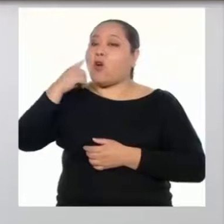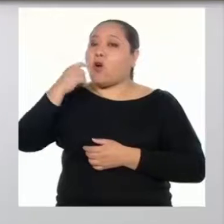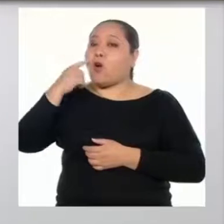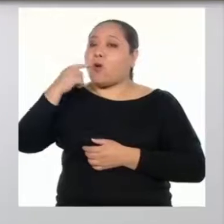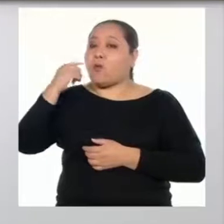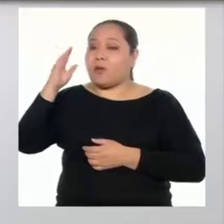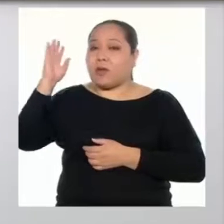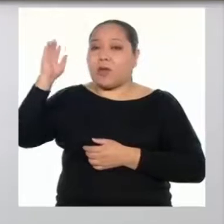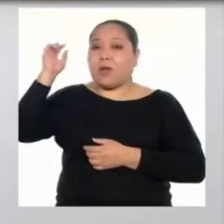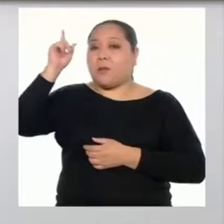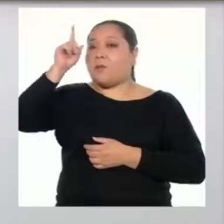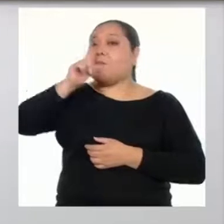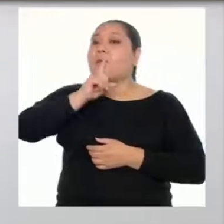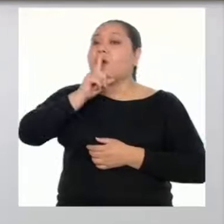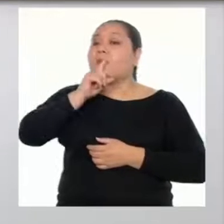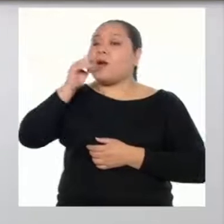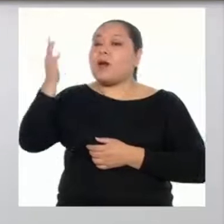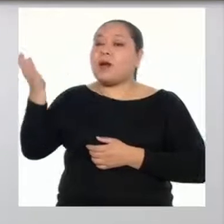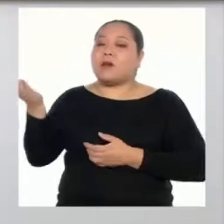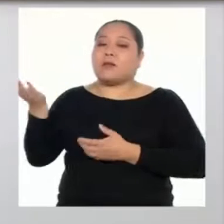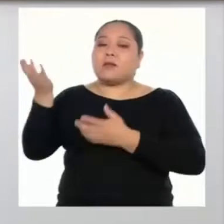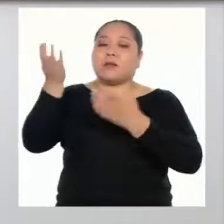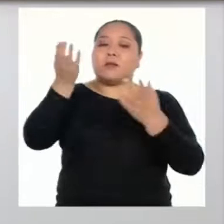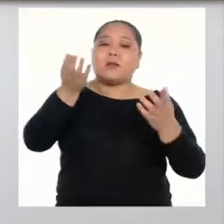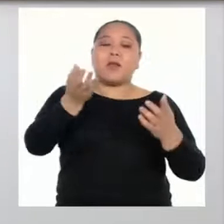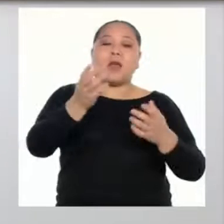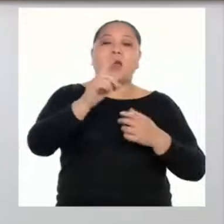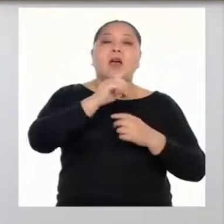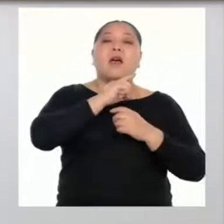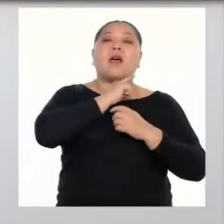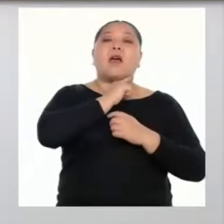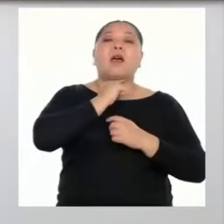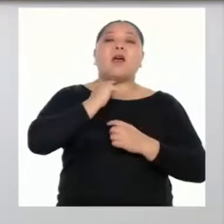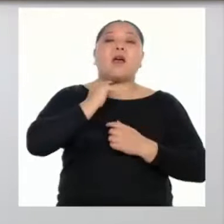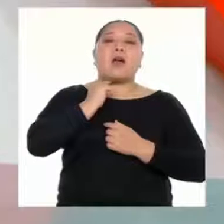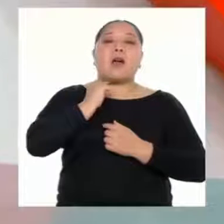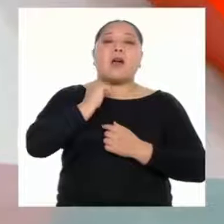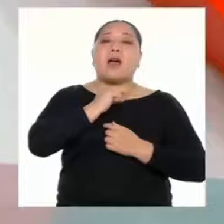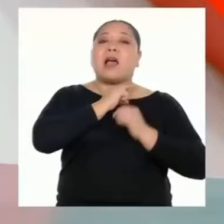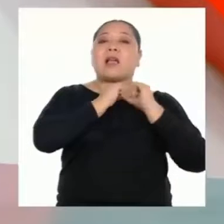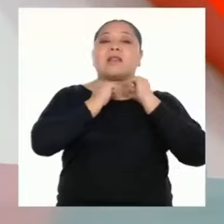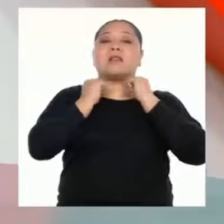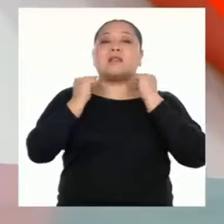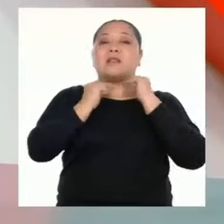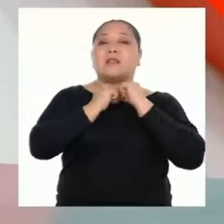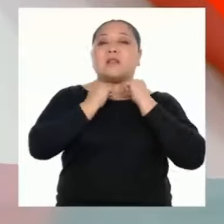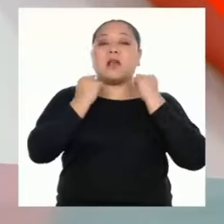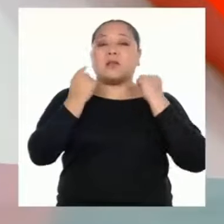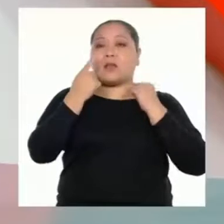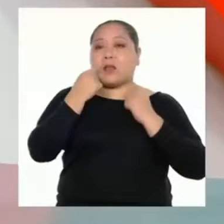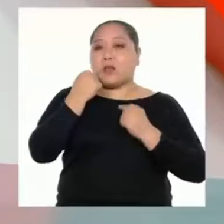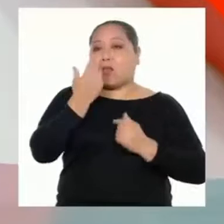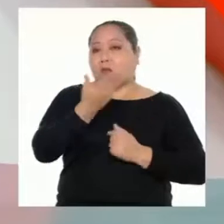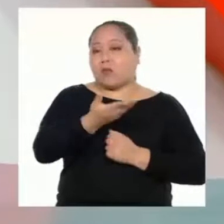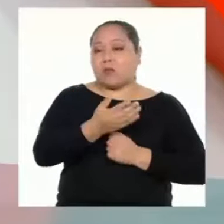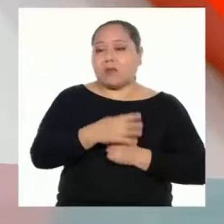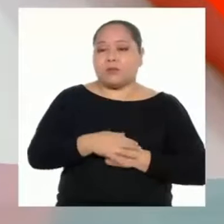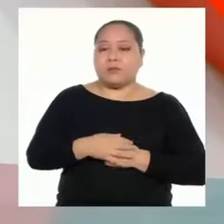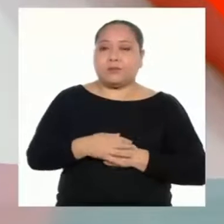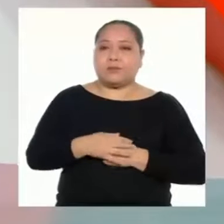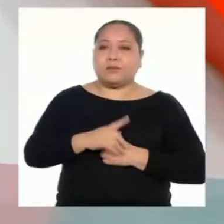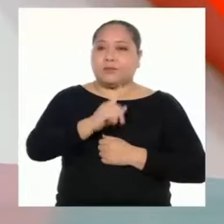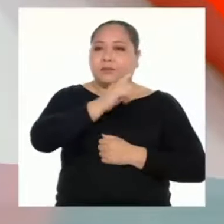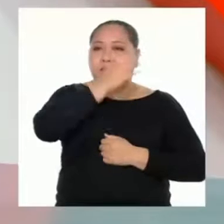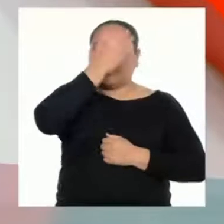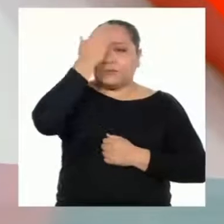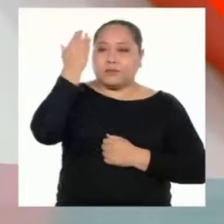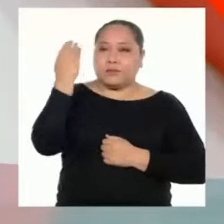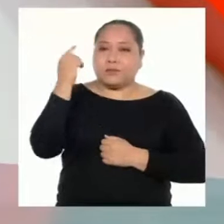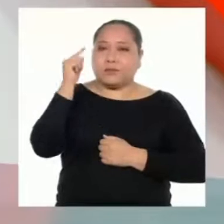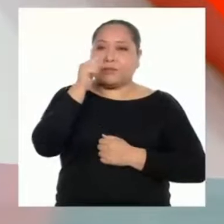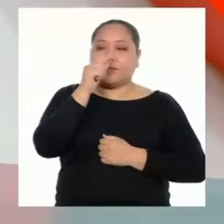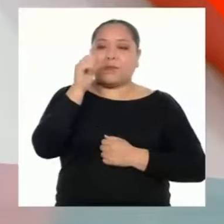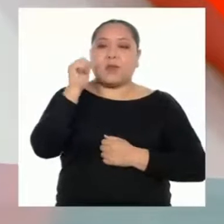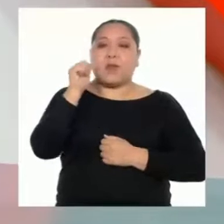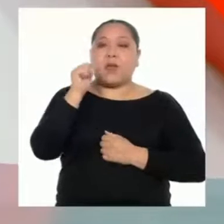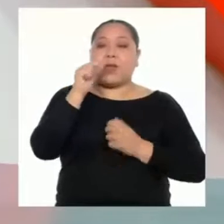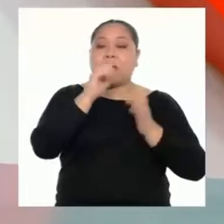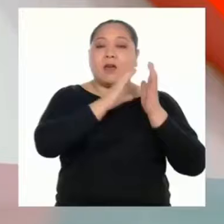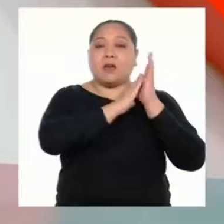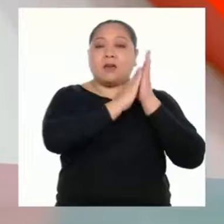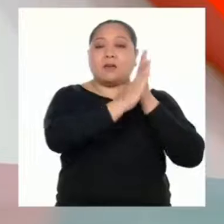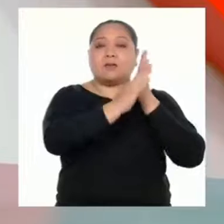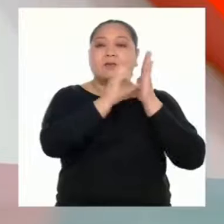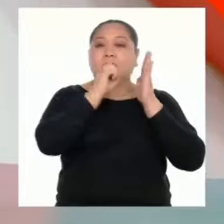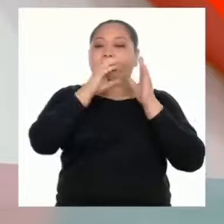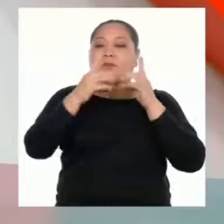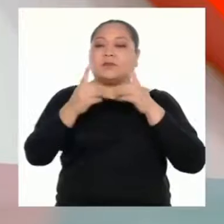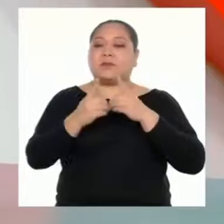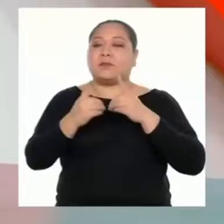del padre a una autoridad eclesiástica masculina. No olvidemos que en la fuente A también se